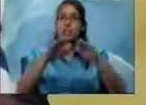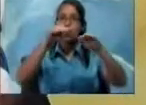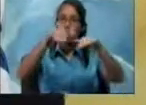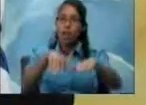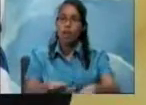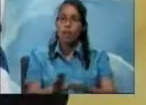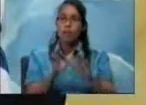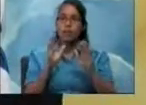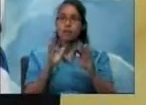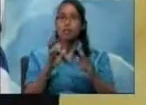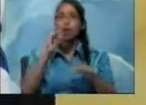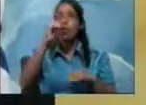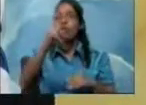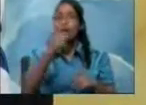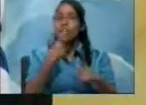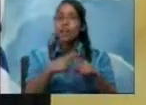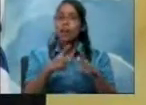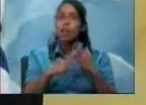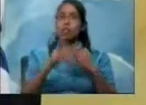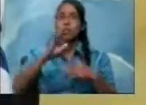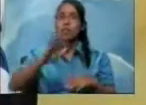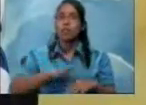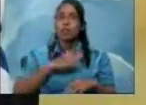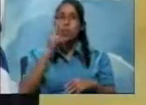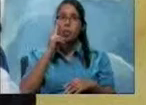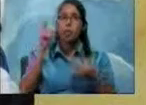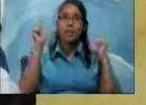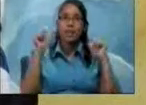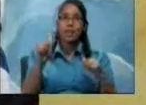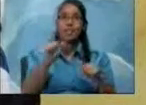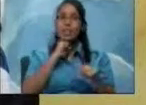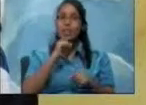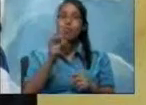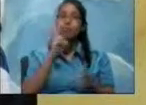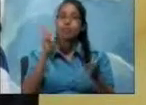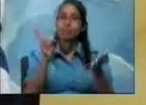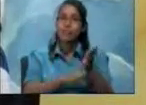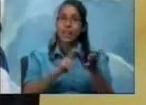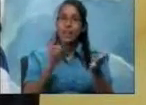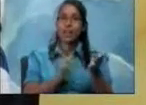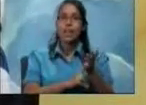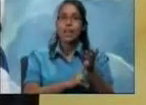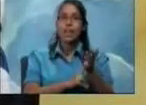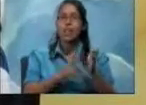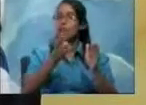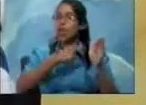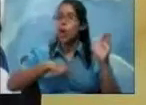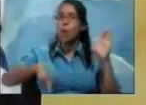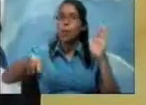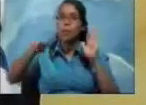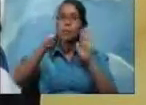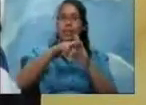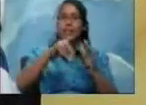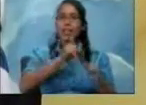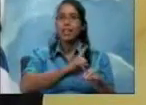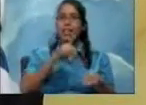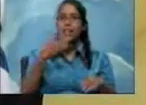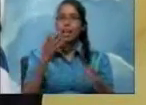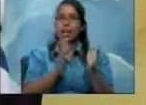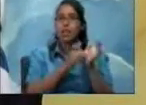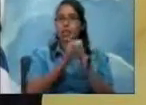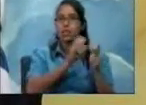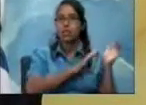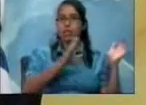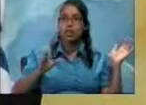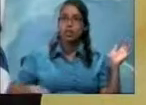mar una de las cosas que podemos ya observar acá que es una realidad completa de de que Jesucristo